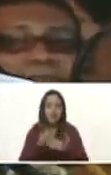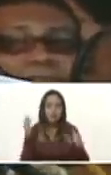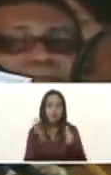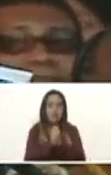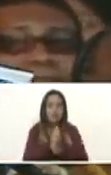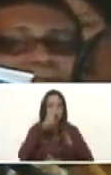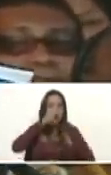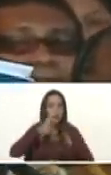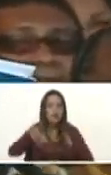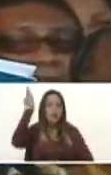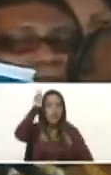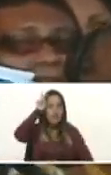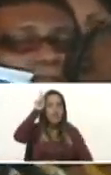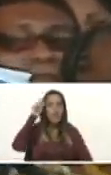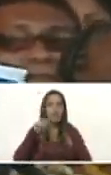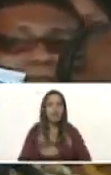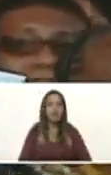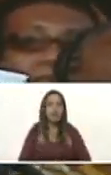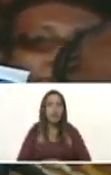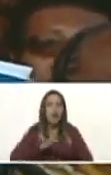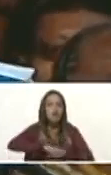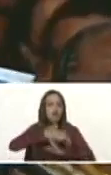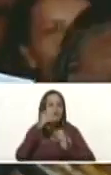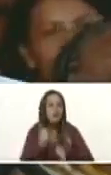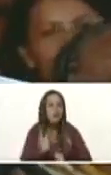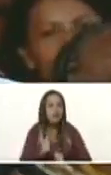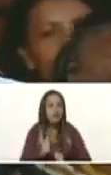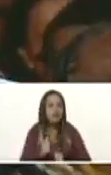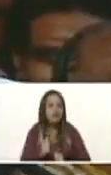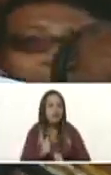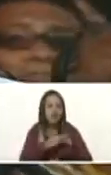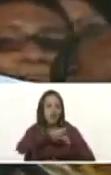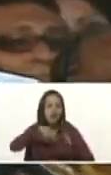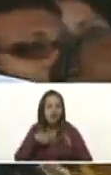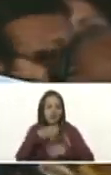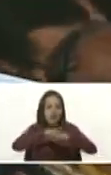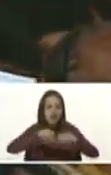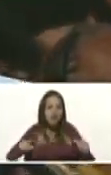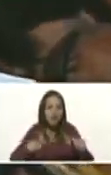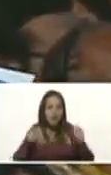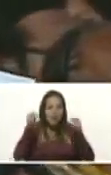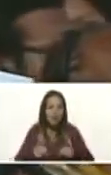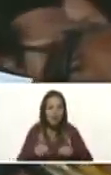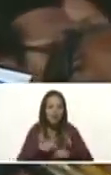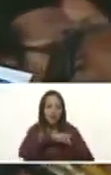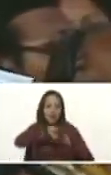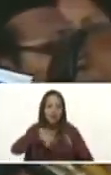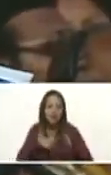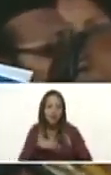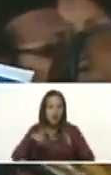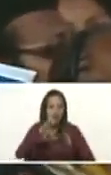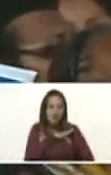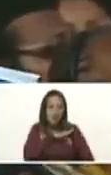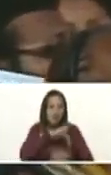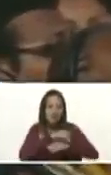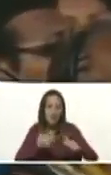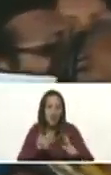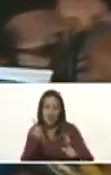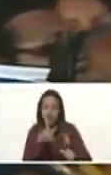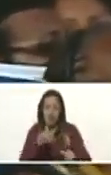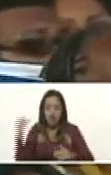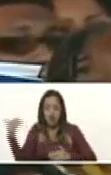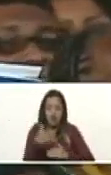pueblos indígenas, porque esa es nuestra tierra. Nosotros somos los dueños, no los invasores.